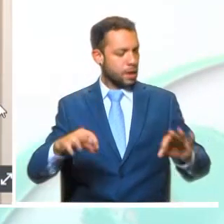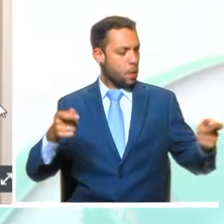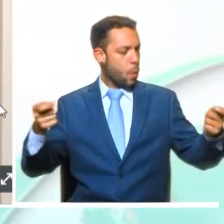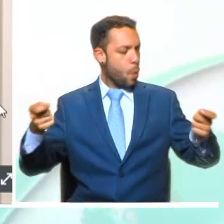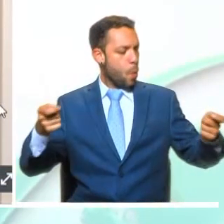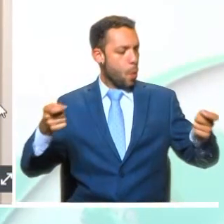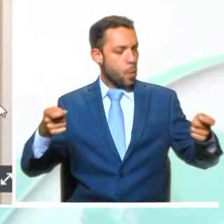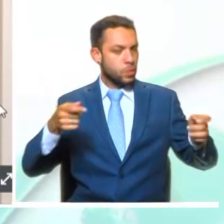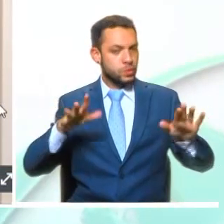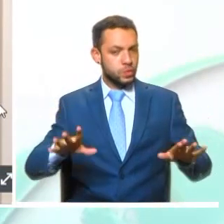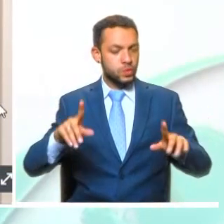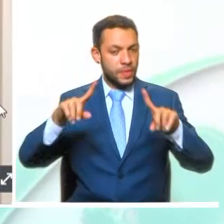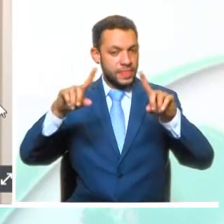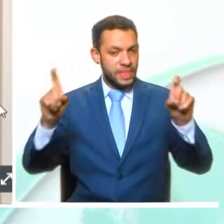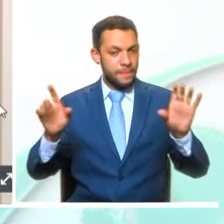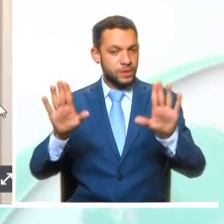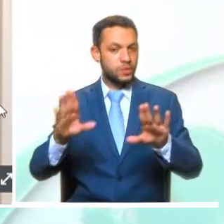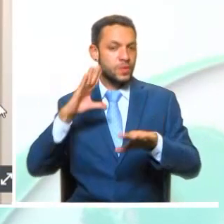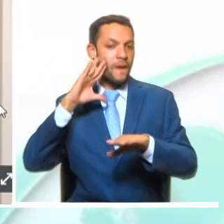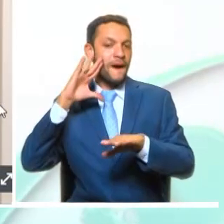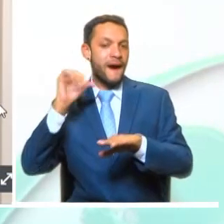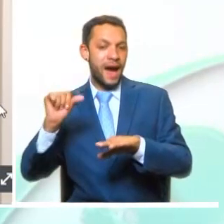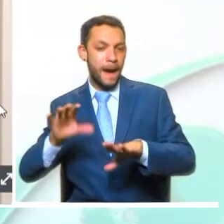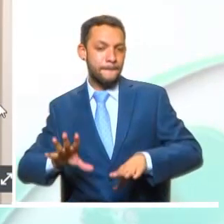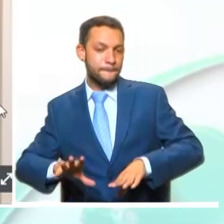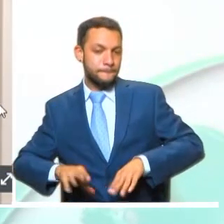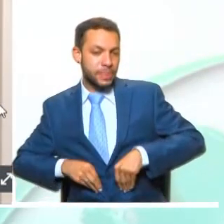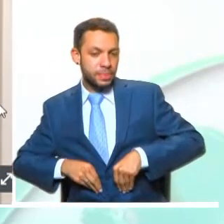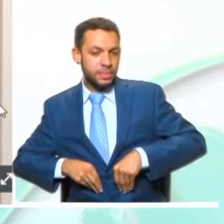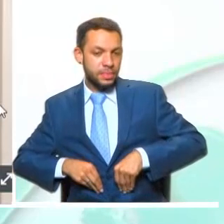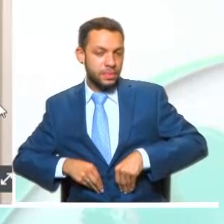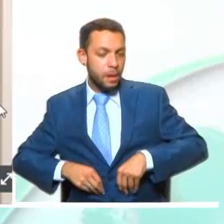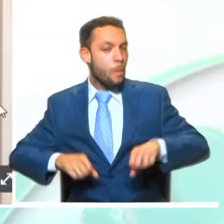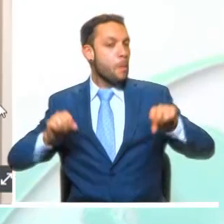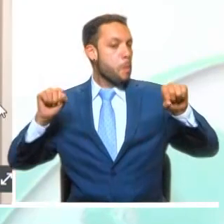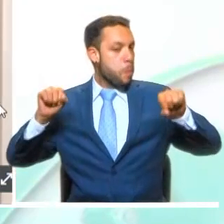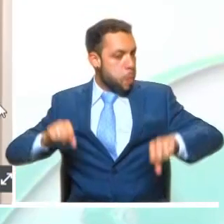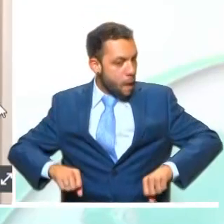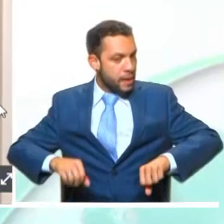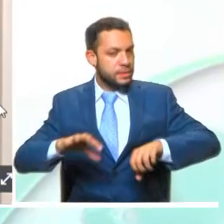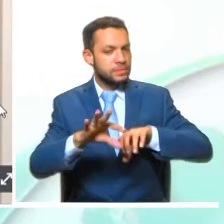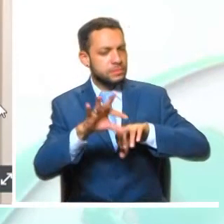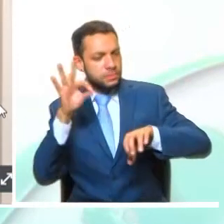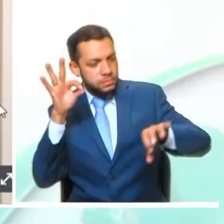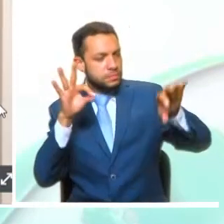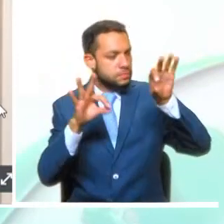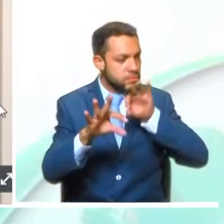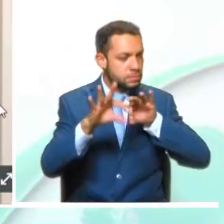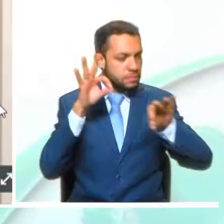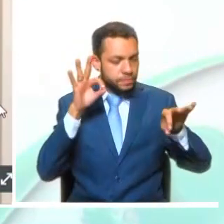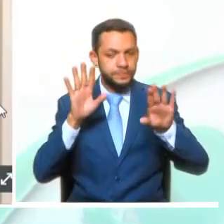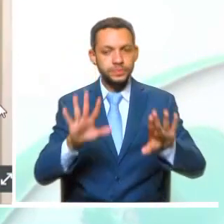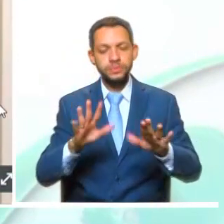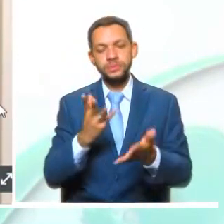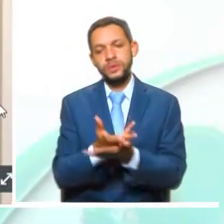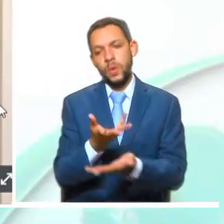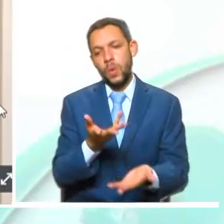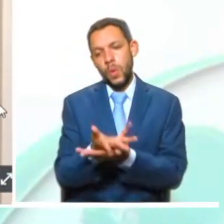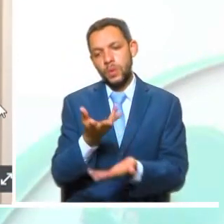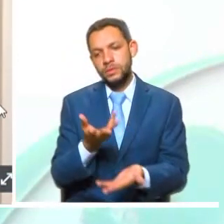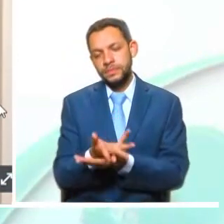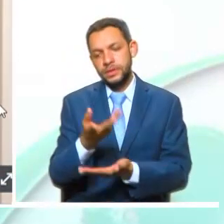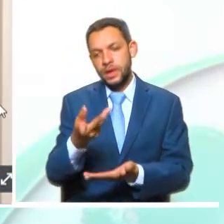de los calores de la menopausia entonces son alternativas pero yo sí le aconsejaría que tuviera